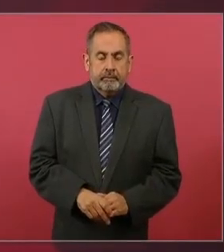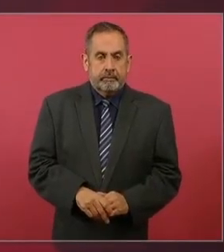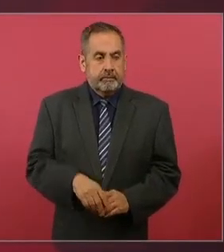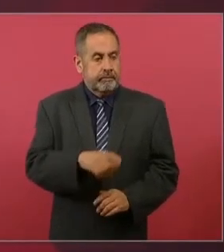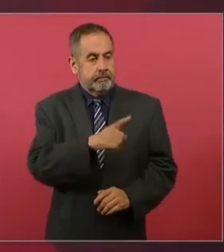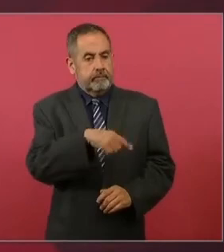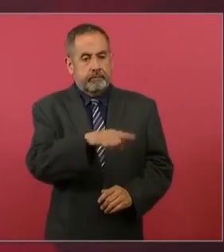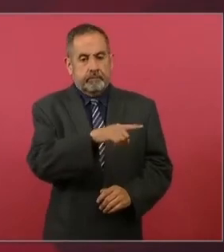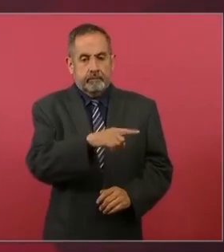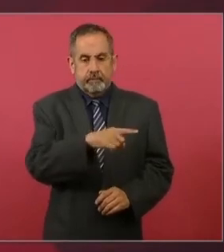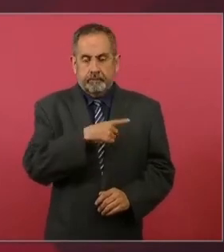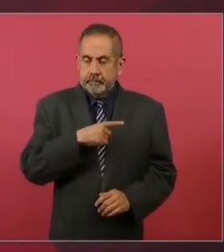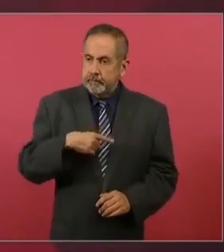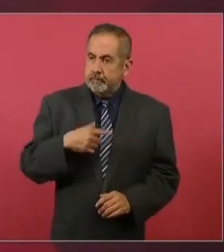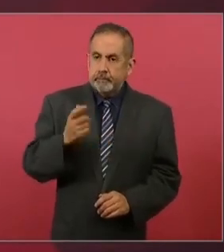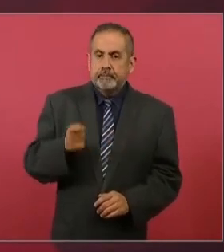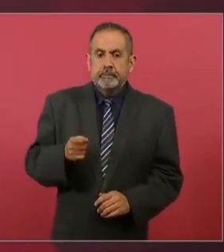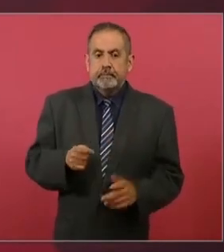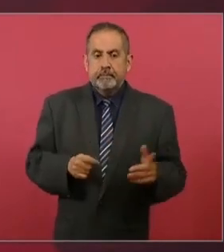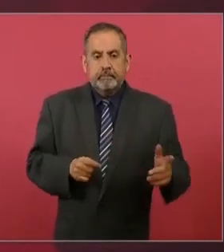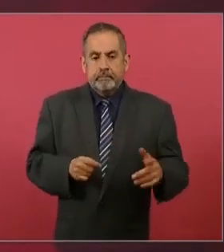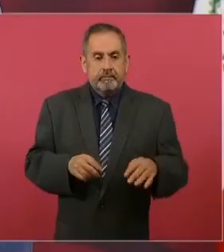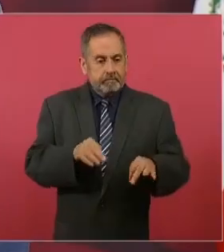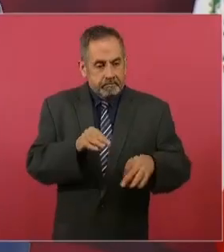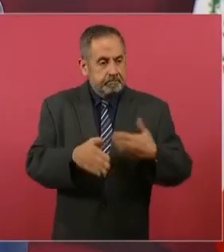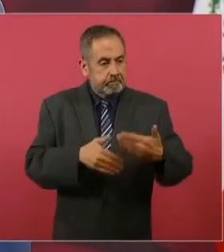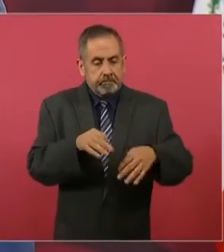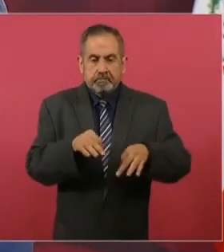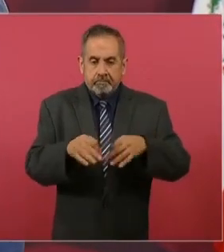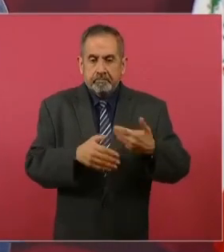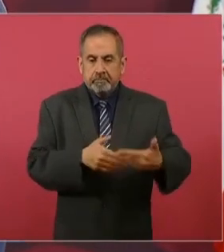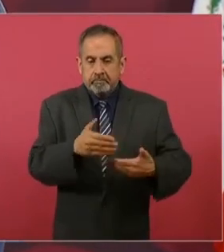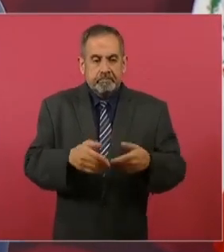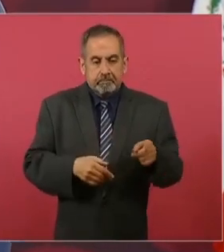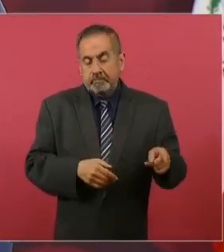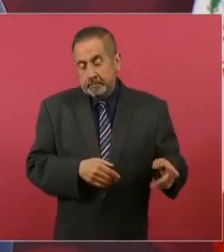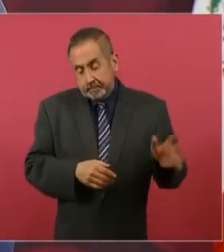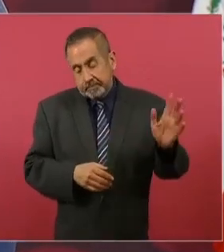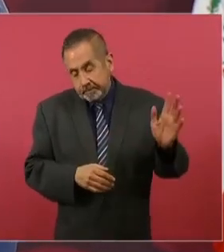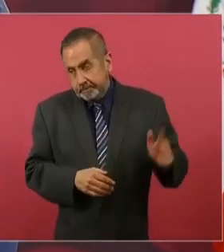ellos tienen que hacer ese trabajo, esa labor,